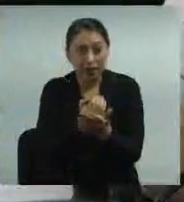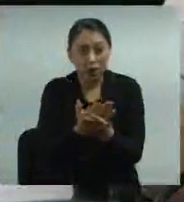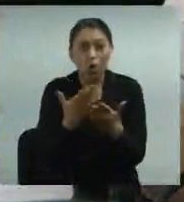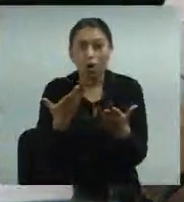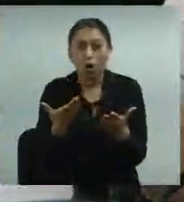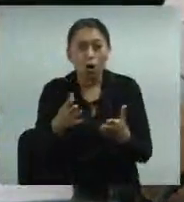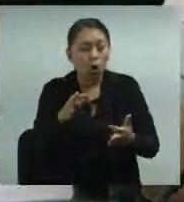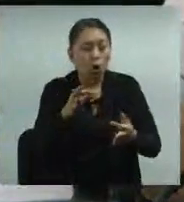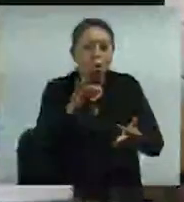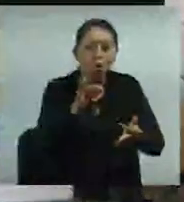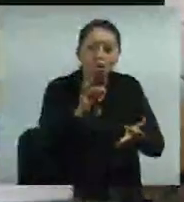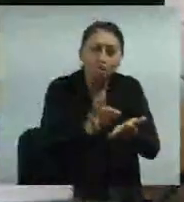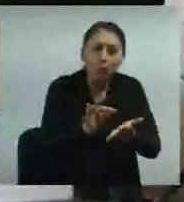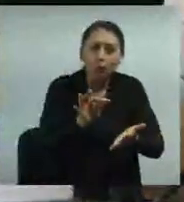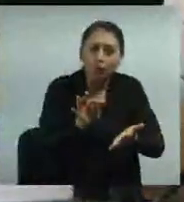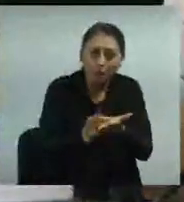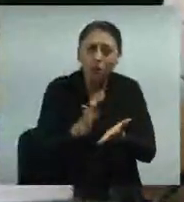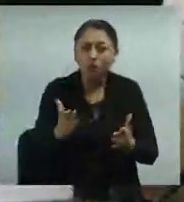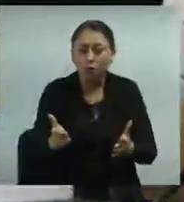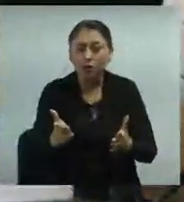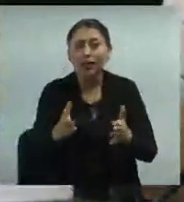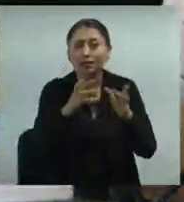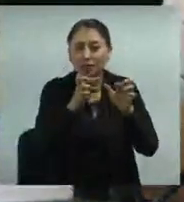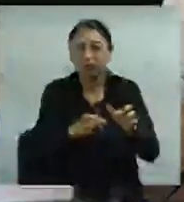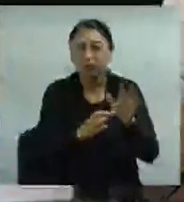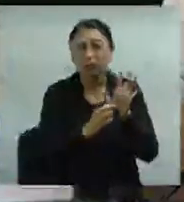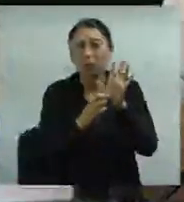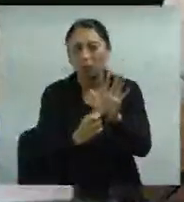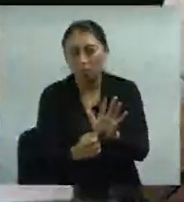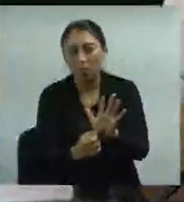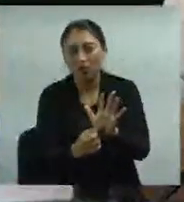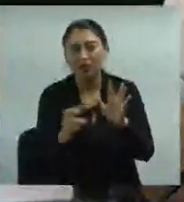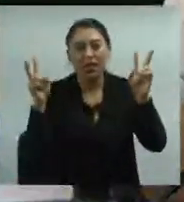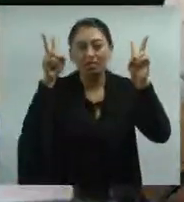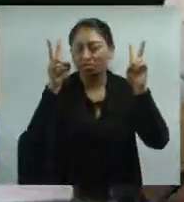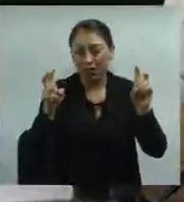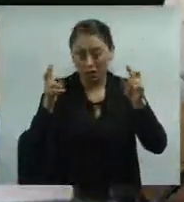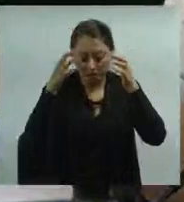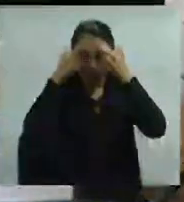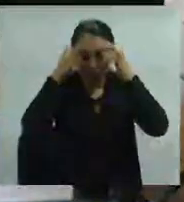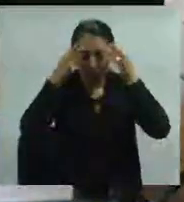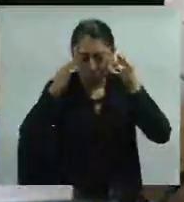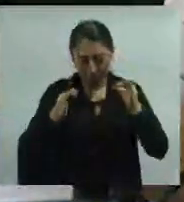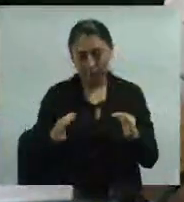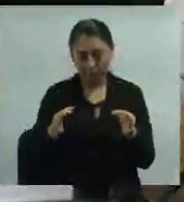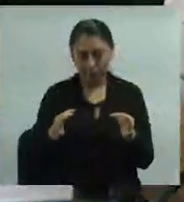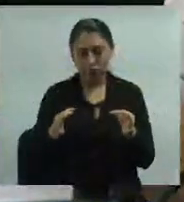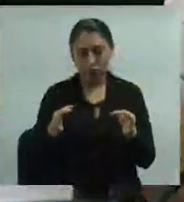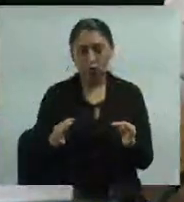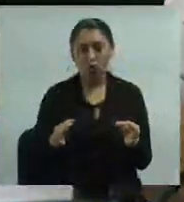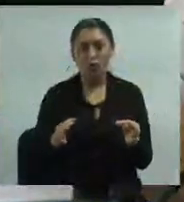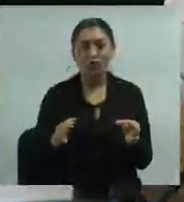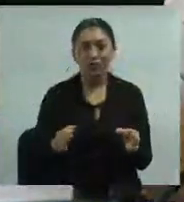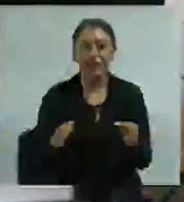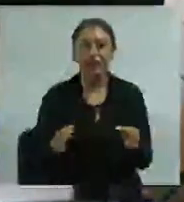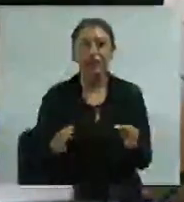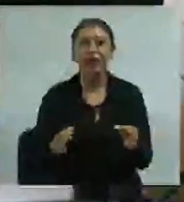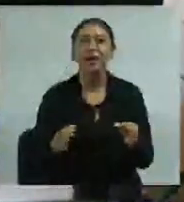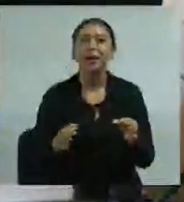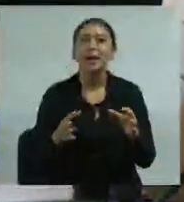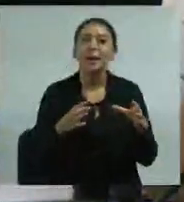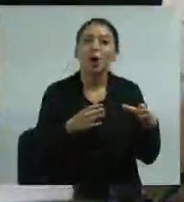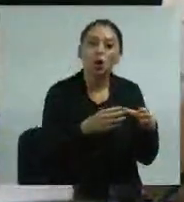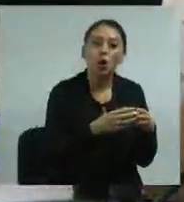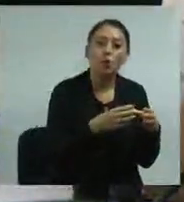puntuajes que tienen determinados candidatos y candidatas pasa por un tema de decisión de esos comisionados que están, valga